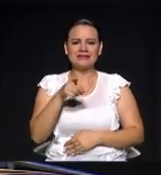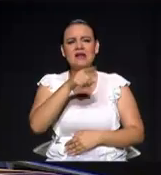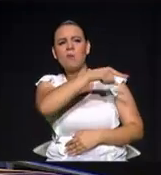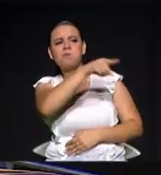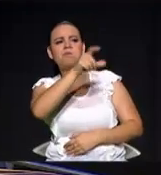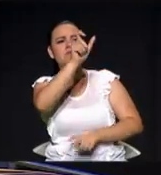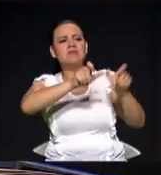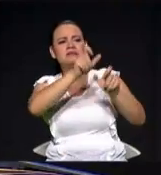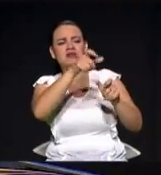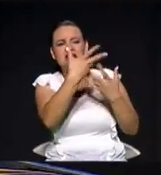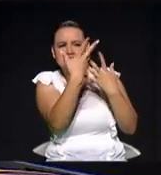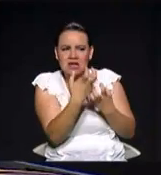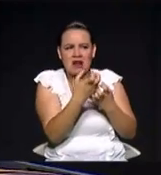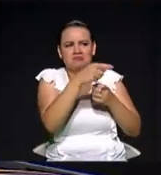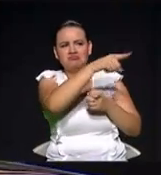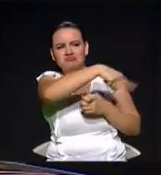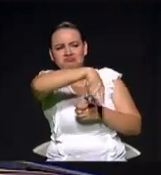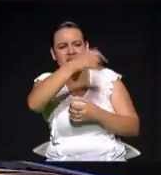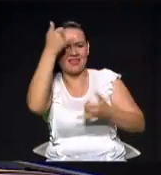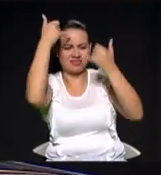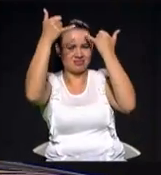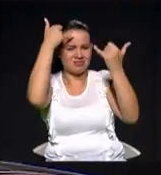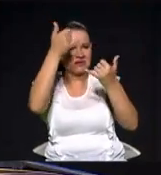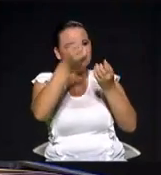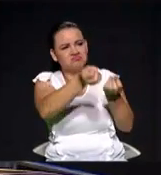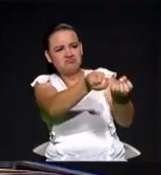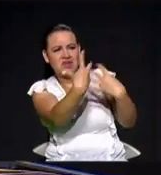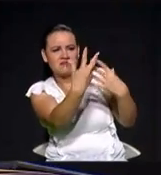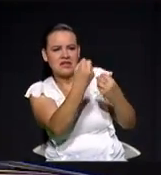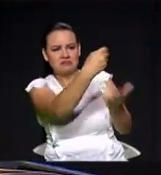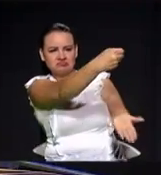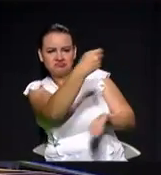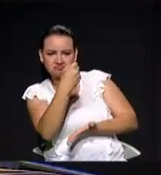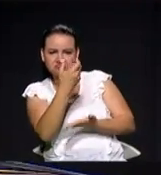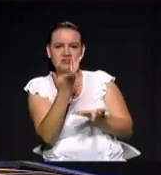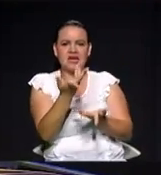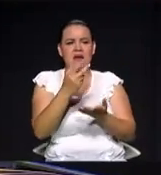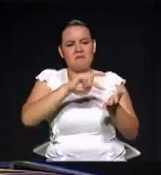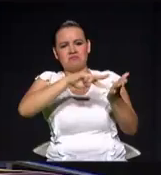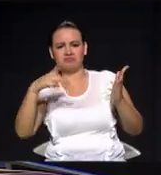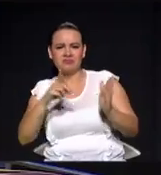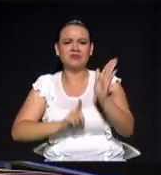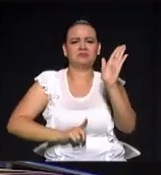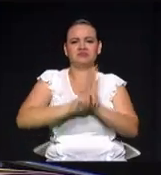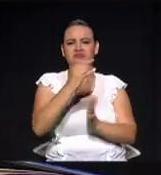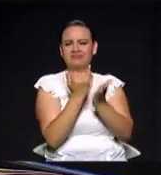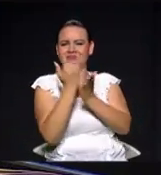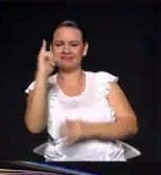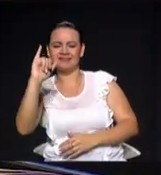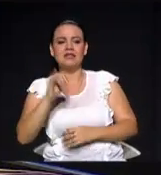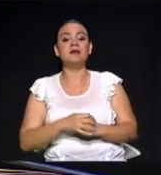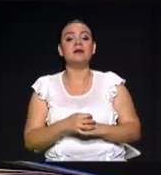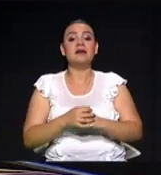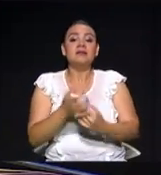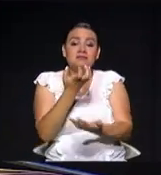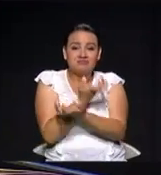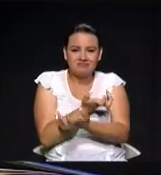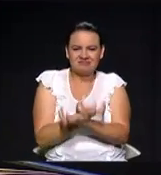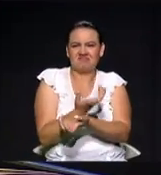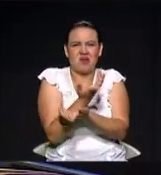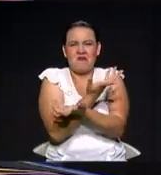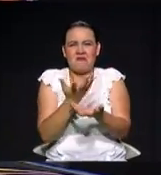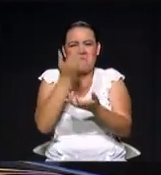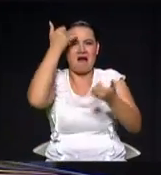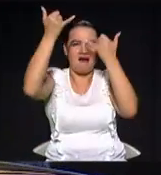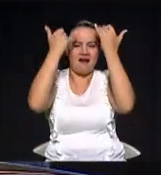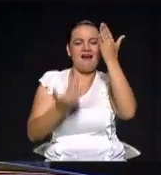clic en a medellín a ser para nuestro ecosistema de emprendimiento de tecnología de ciencia innovación que traiga capacidades diferentes para que